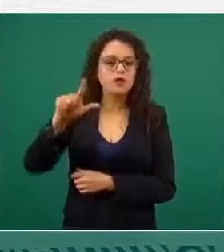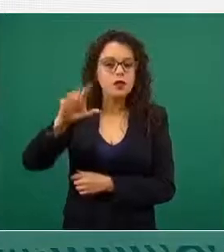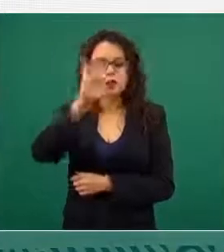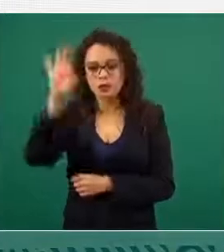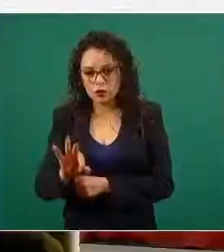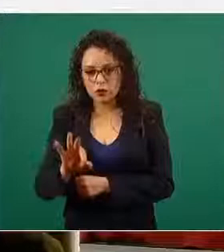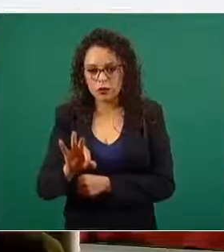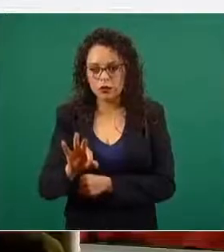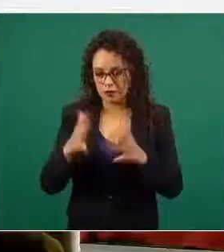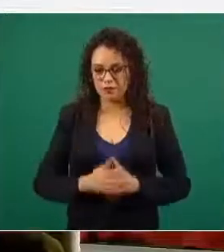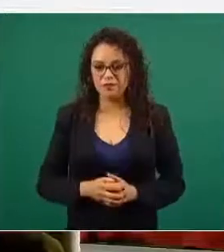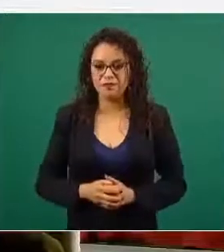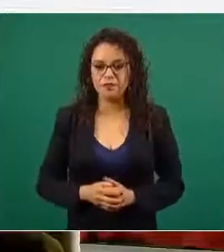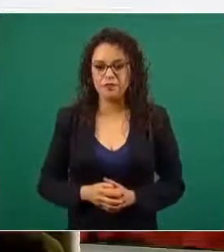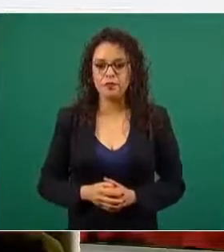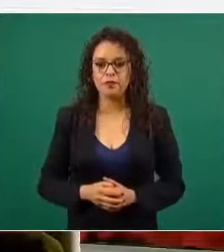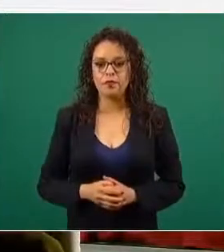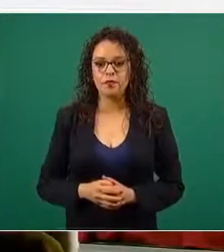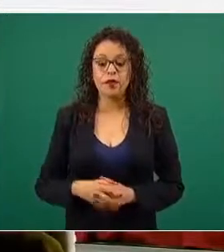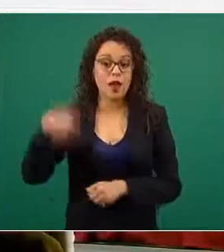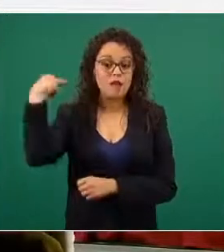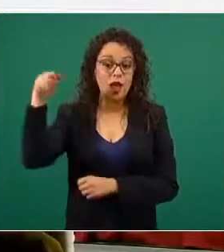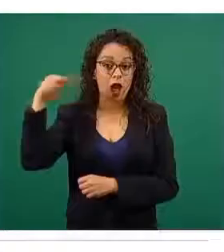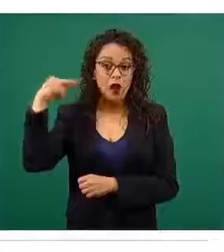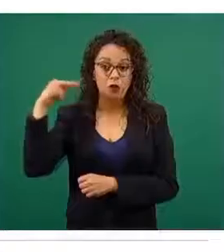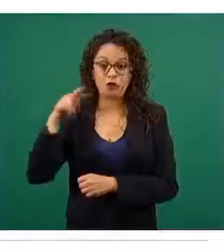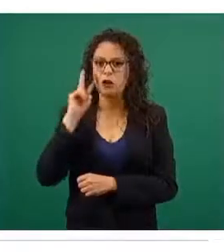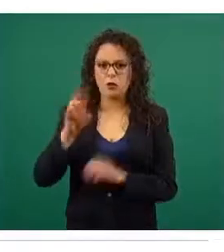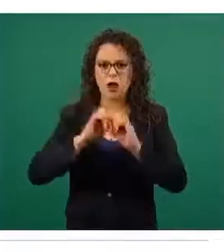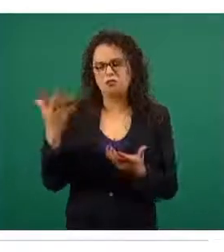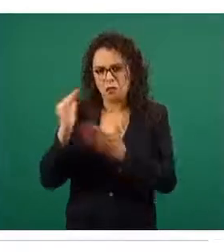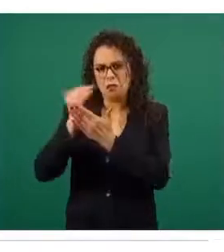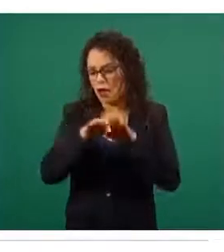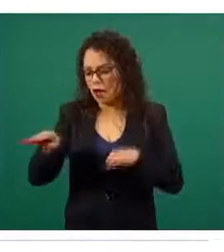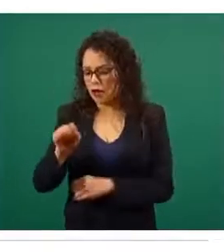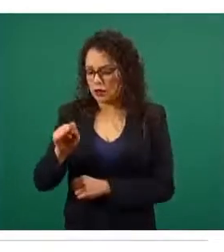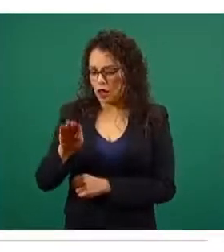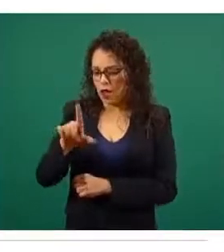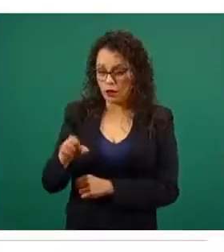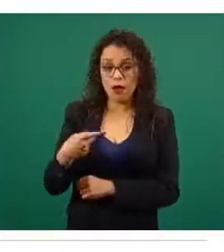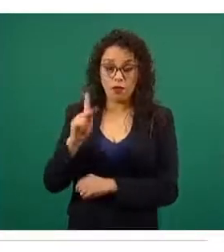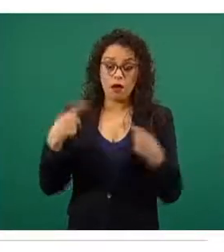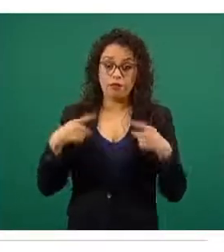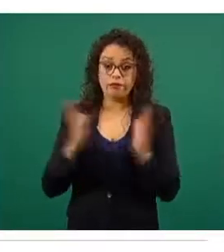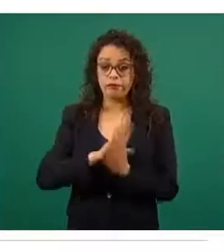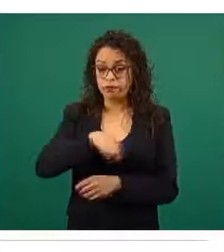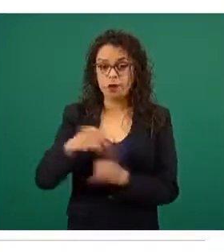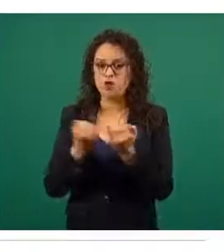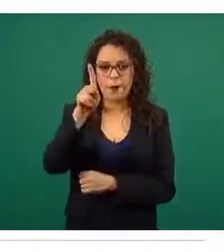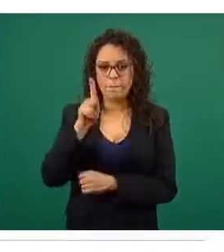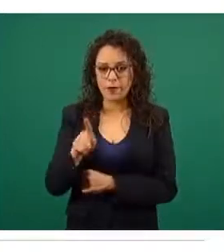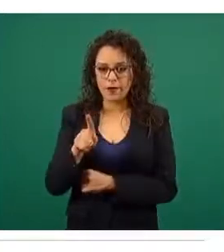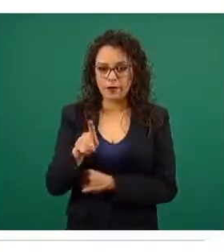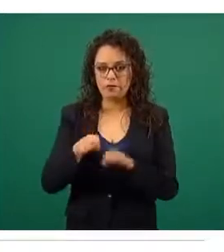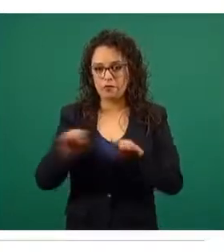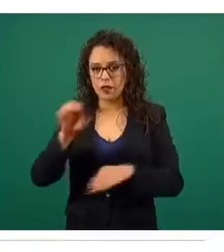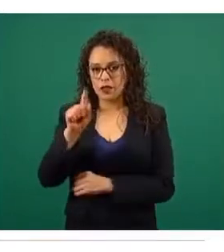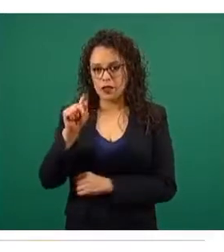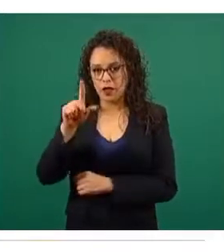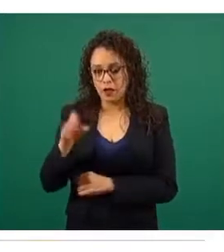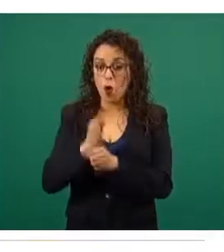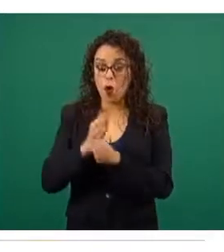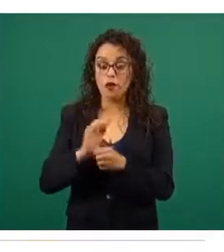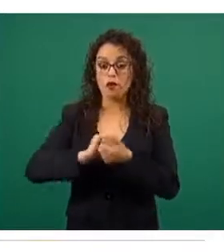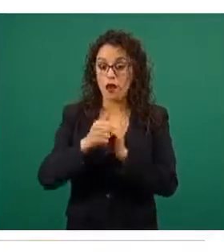tiene 57%. La siguiente, casi para terminar, Veracruz, en general reducción, luego una zona de meseta y las defunciones también están en esa zona de meseta. Está en este semáforo amarillo.